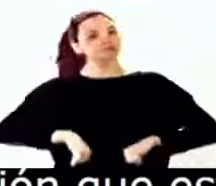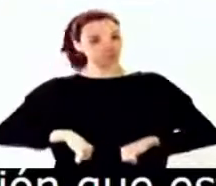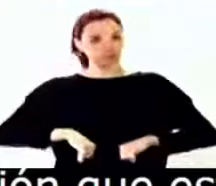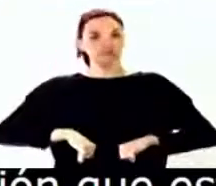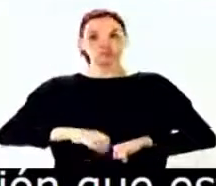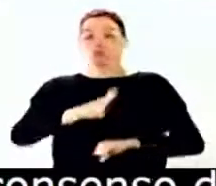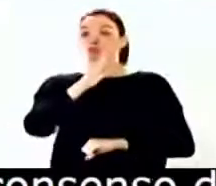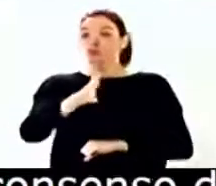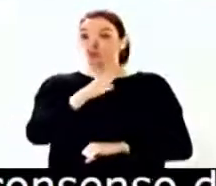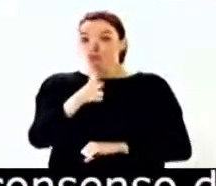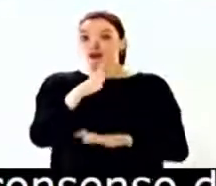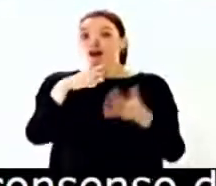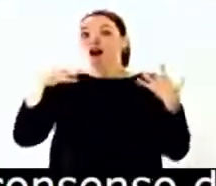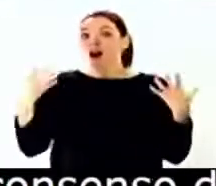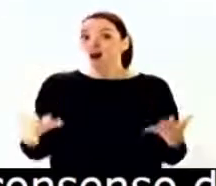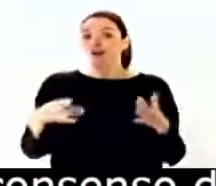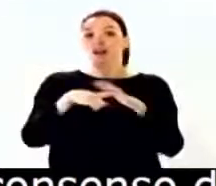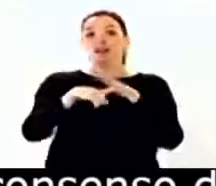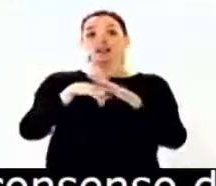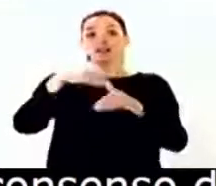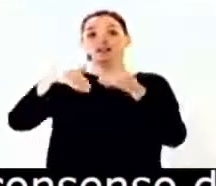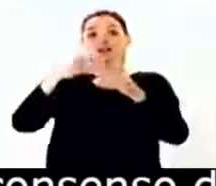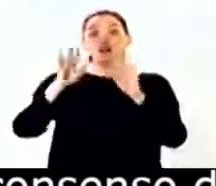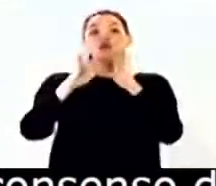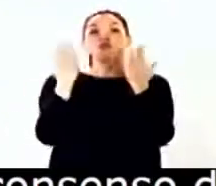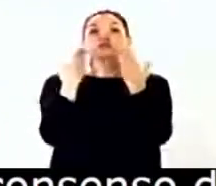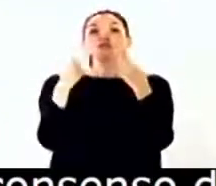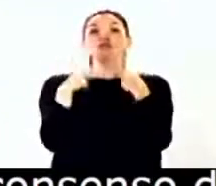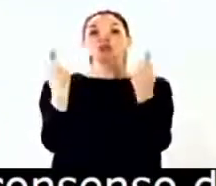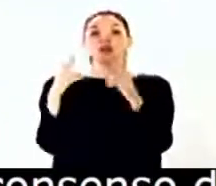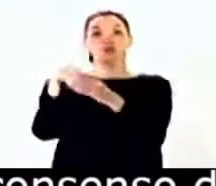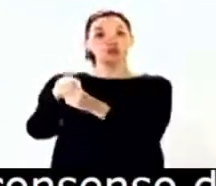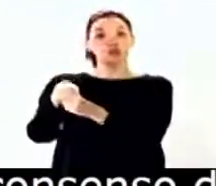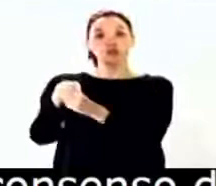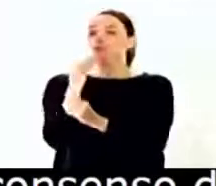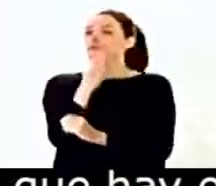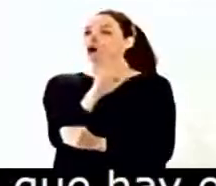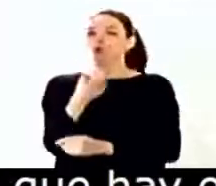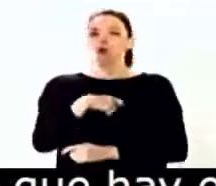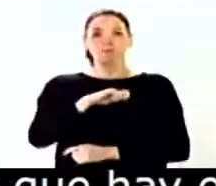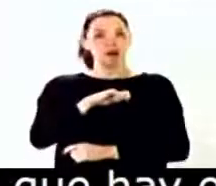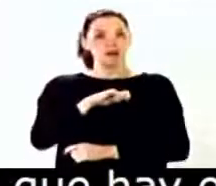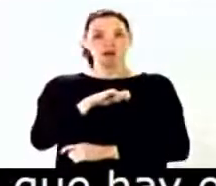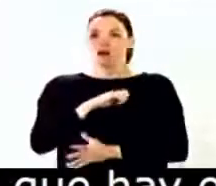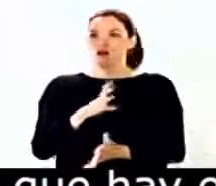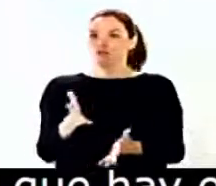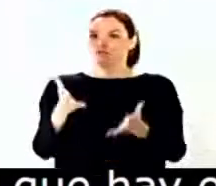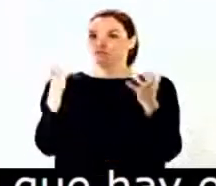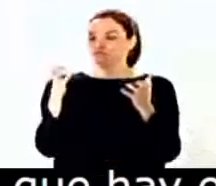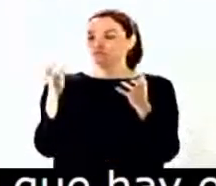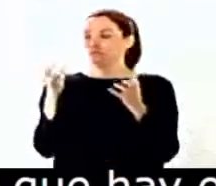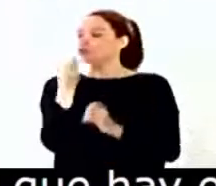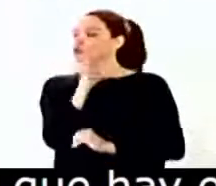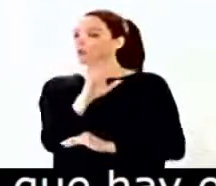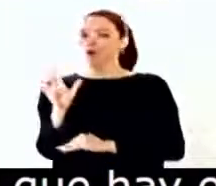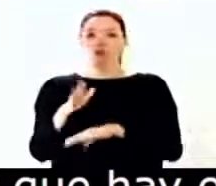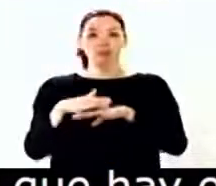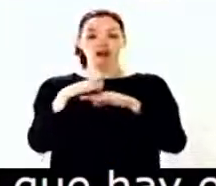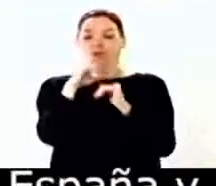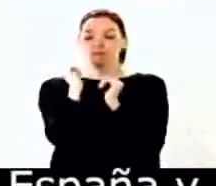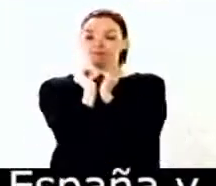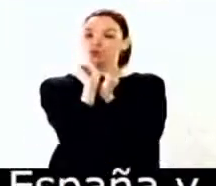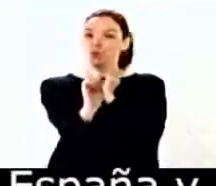en el trámite que hay en el Congreso de los Diputados, lo mejor para España, lo mejor para la estabilidad de este país